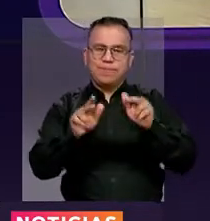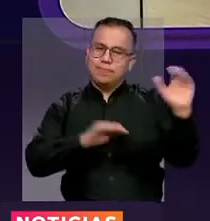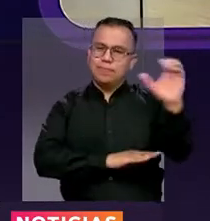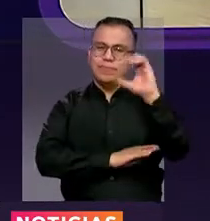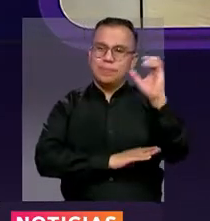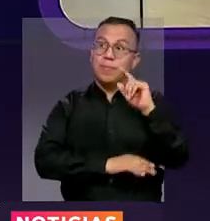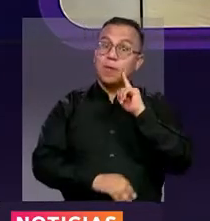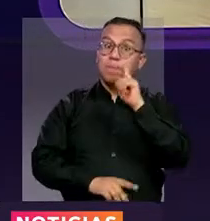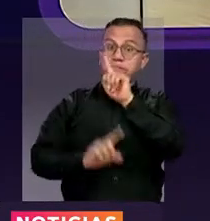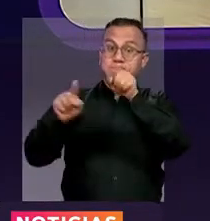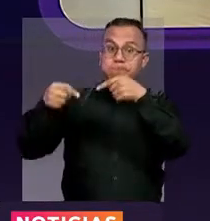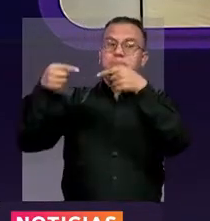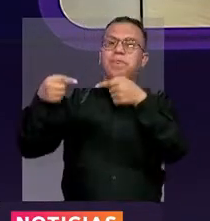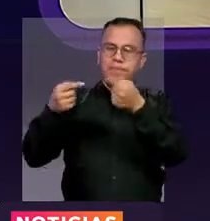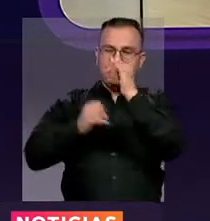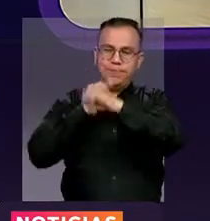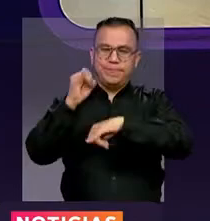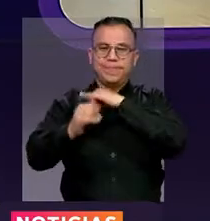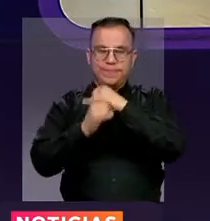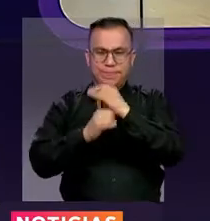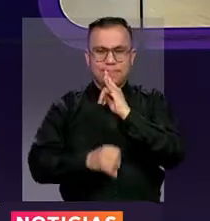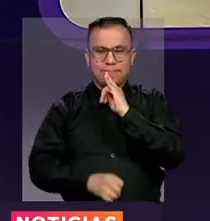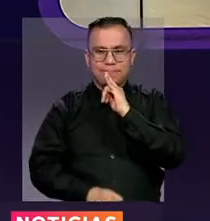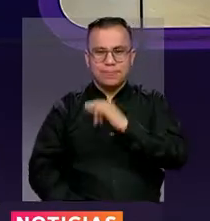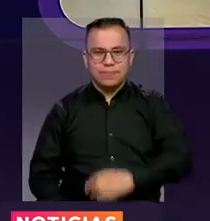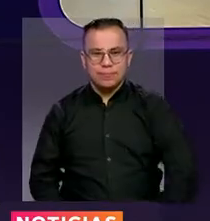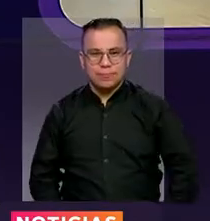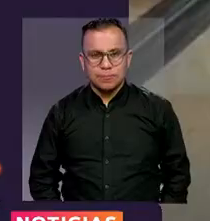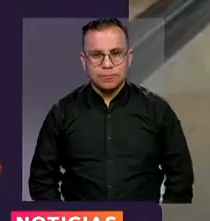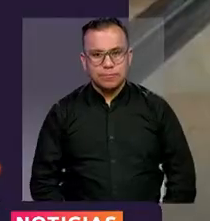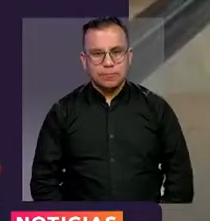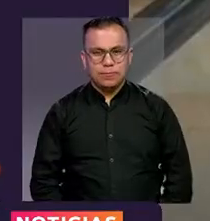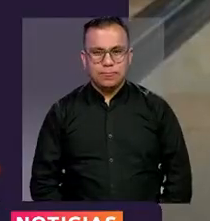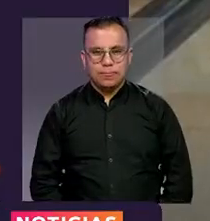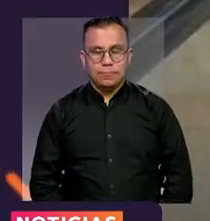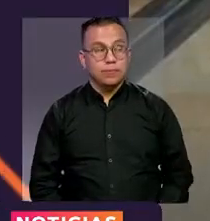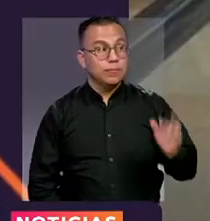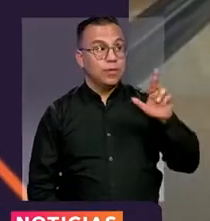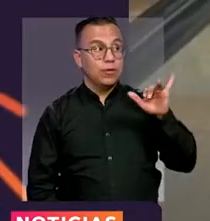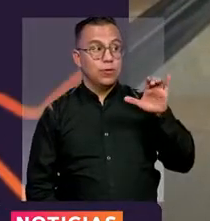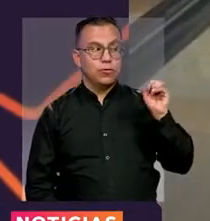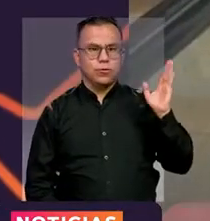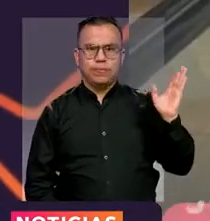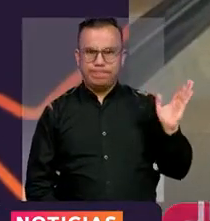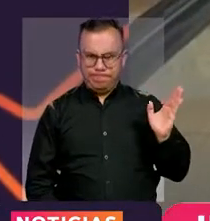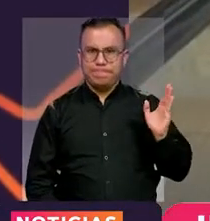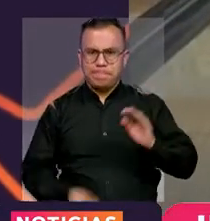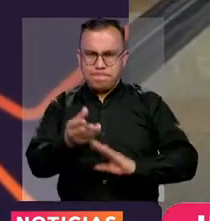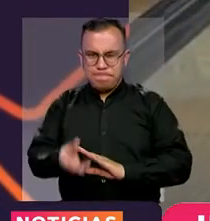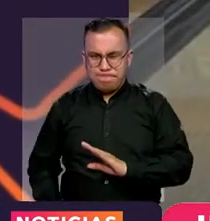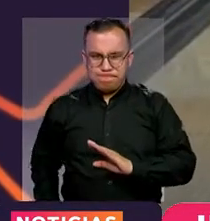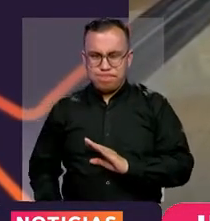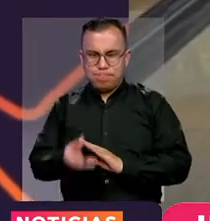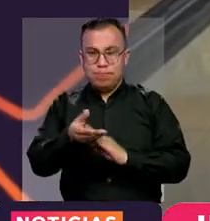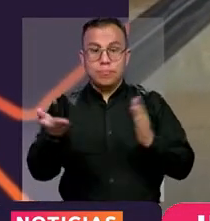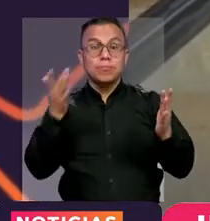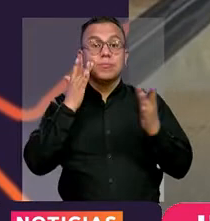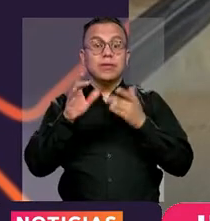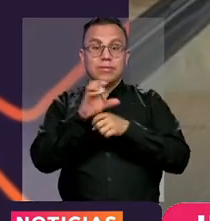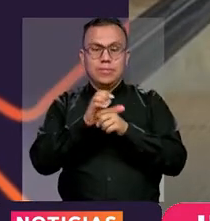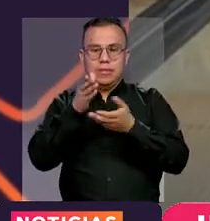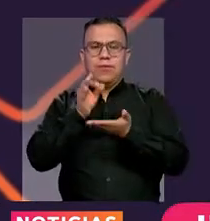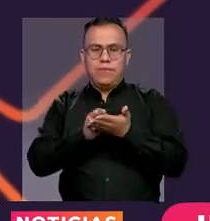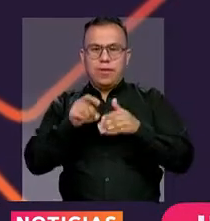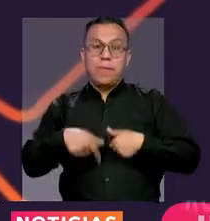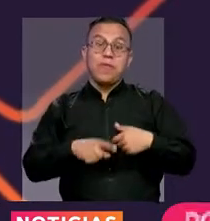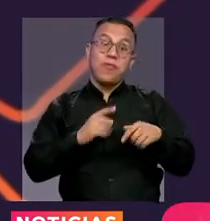Colombia en el circuito internacional en Estados Unidos. Rocío Restrepo es una jugadora de bolos profesional, nacida en la capital, pero de